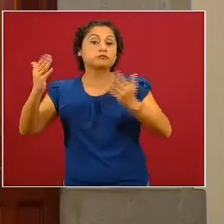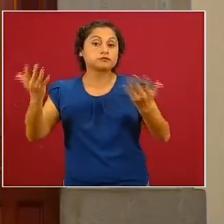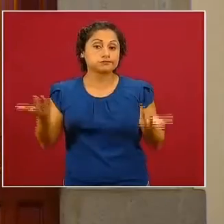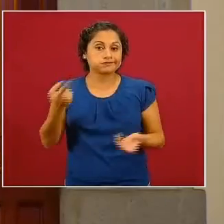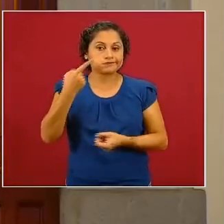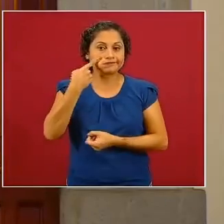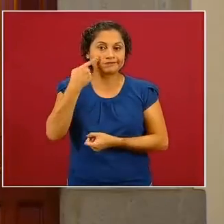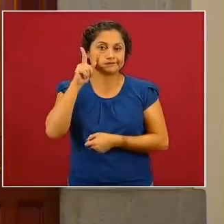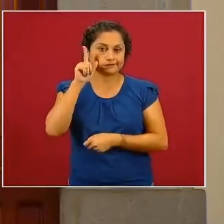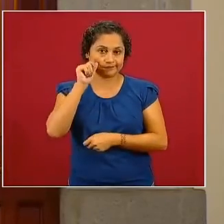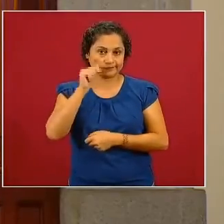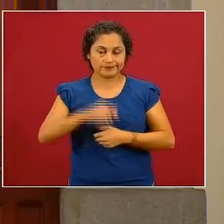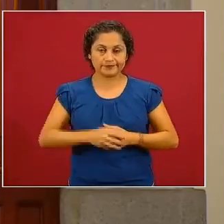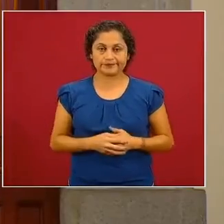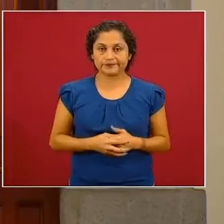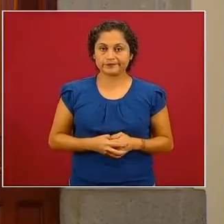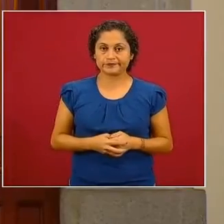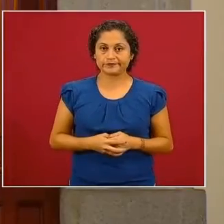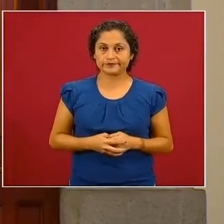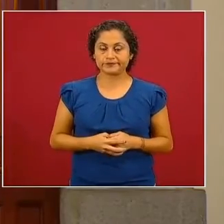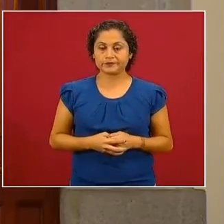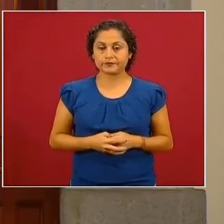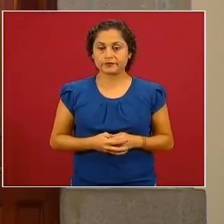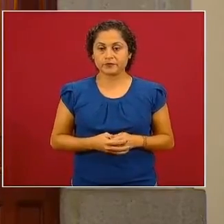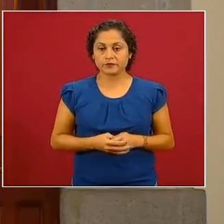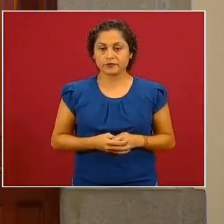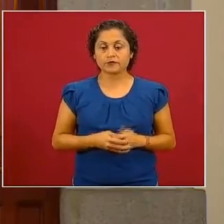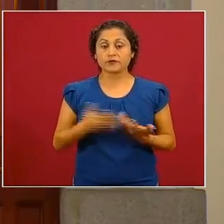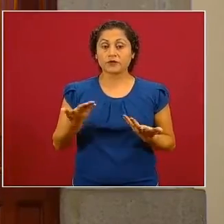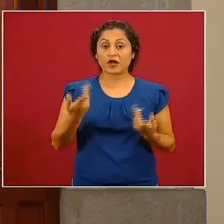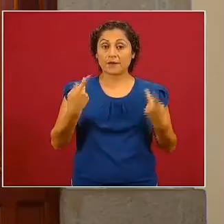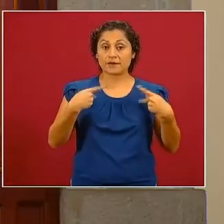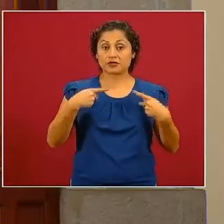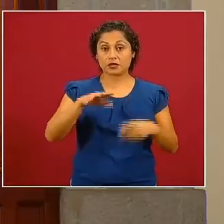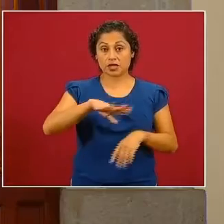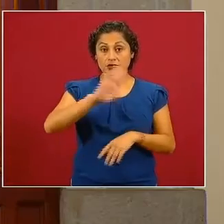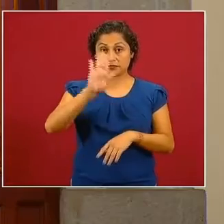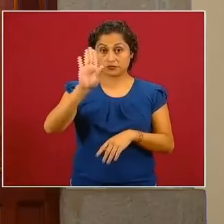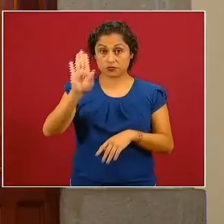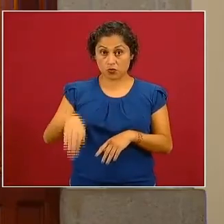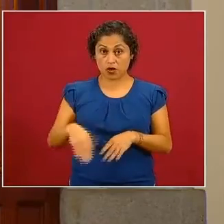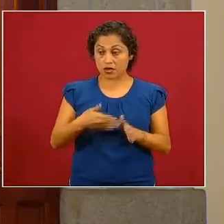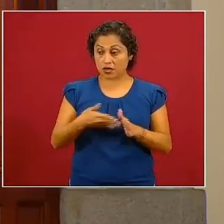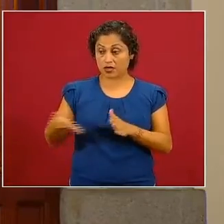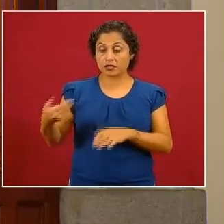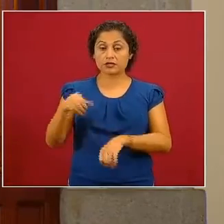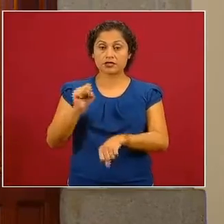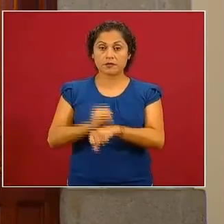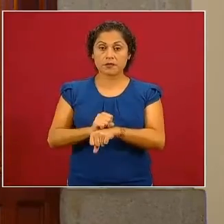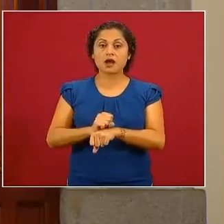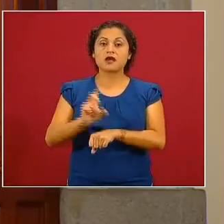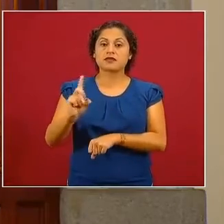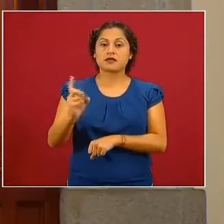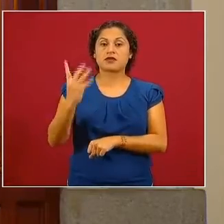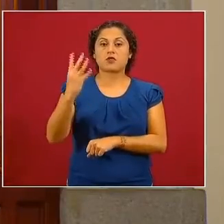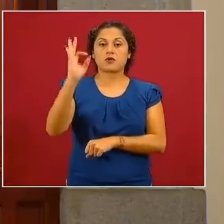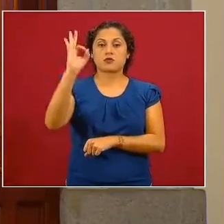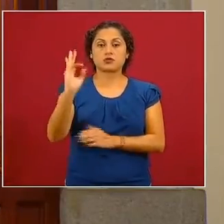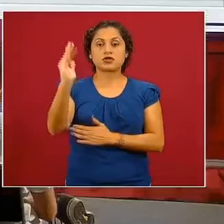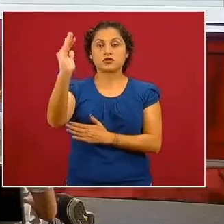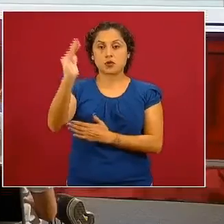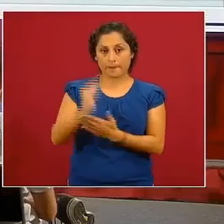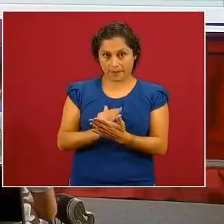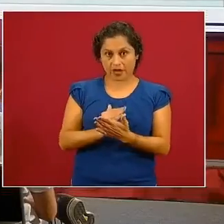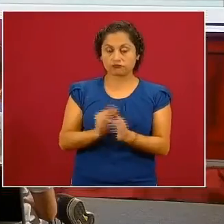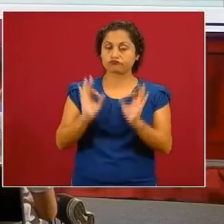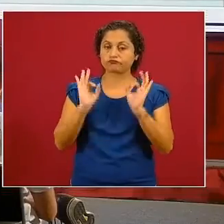en función a ese descenso pudiéramos tener. Las defunciones cierran también la semana con un menos 34% para el